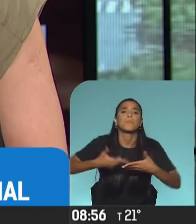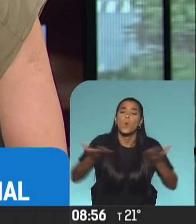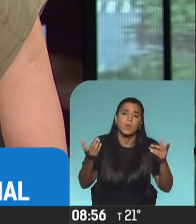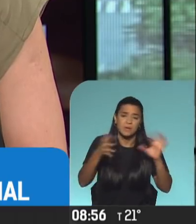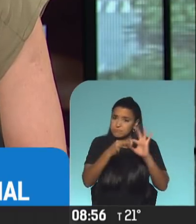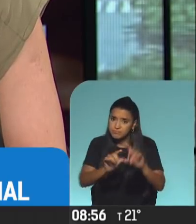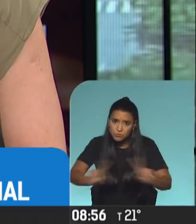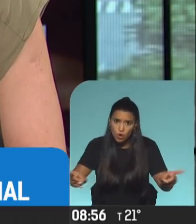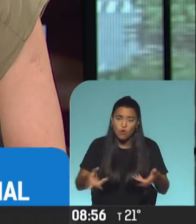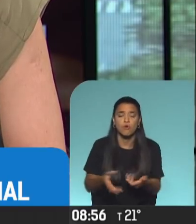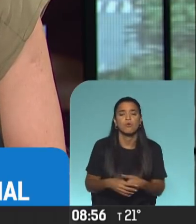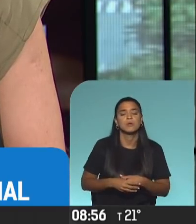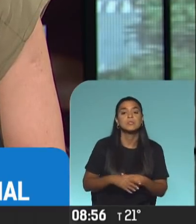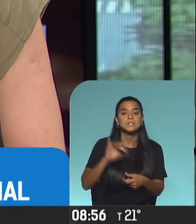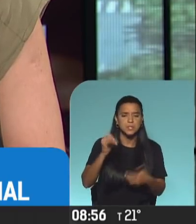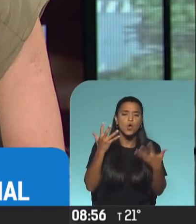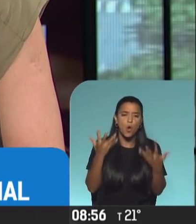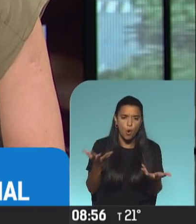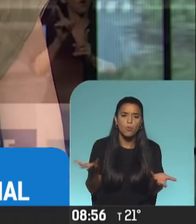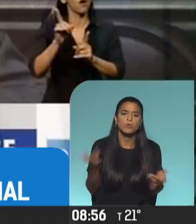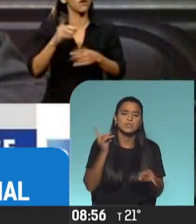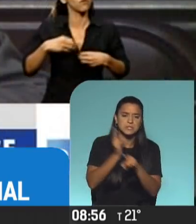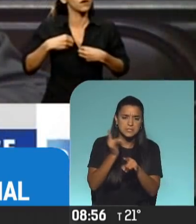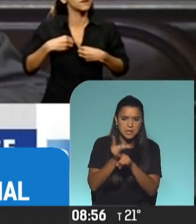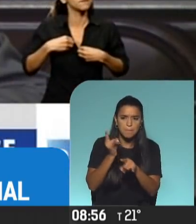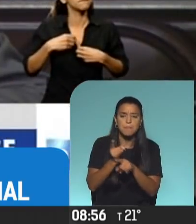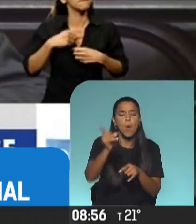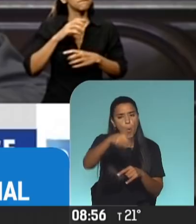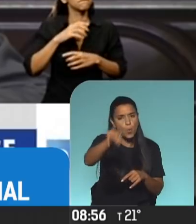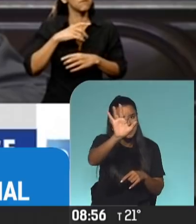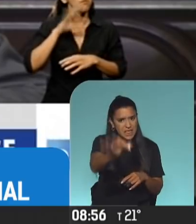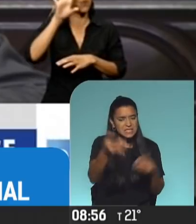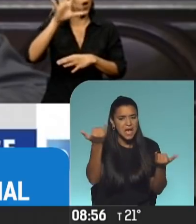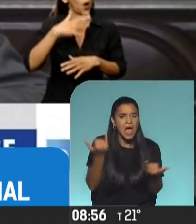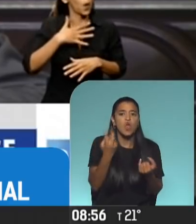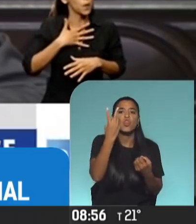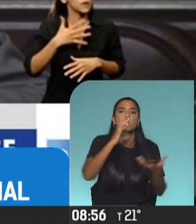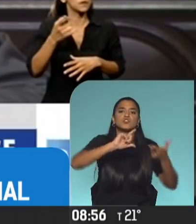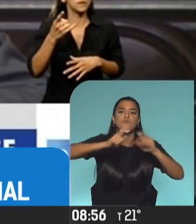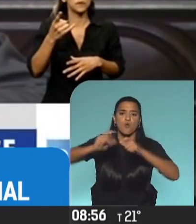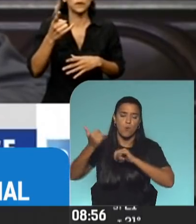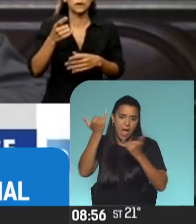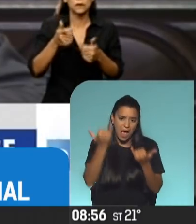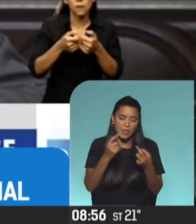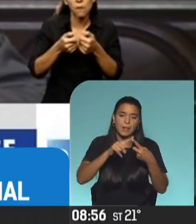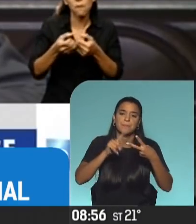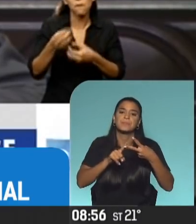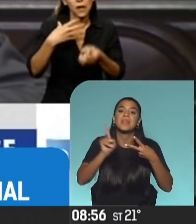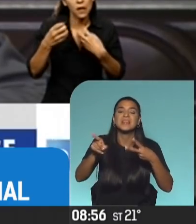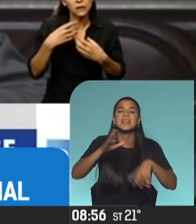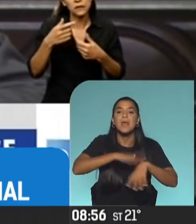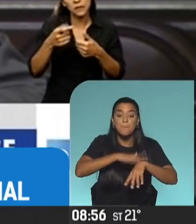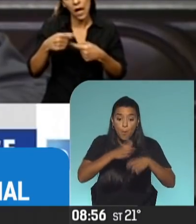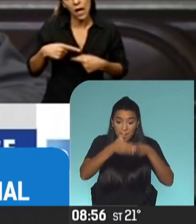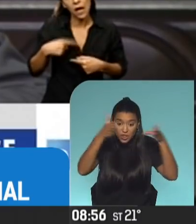públicas. Sí, por supuesto, como siempre, ustedes saben que ha habido dos fórmulas vigentes y después ha habido tiempos en